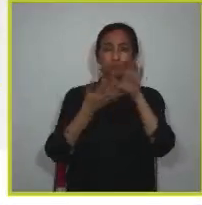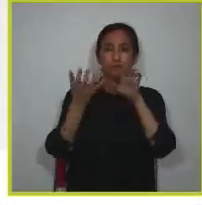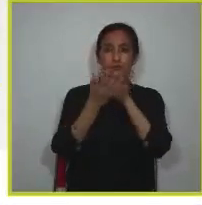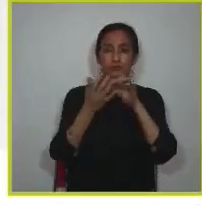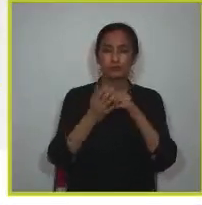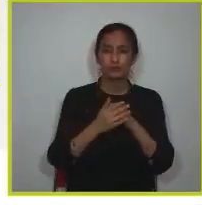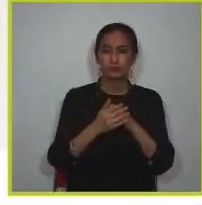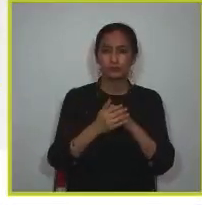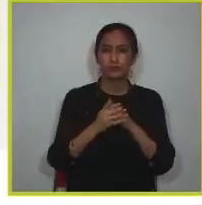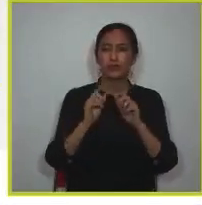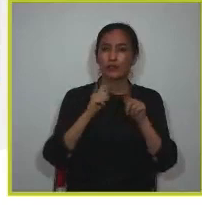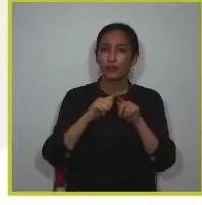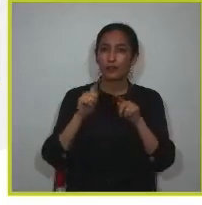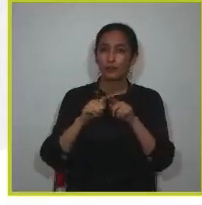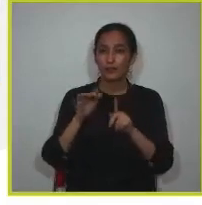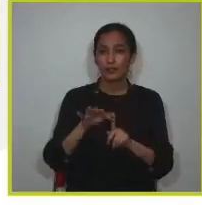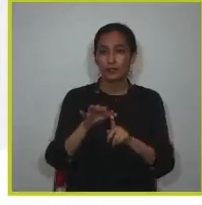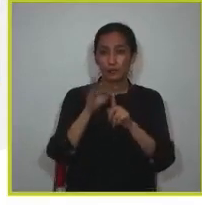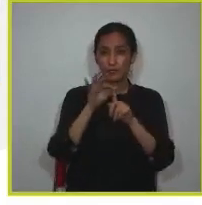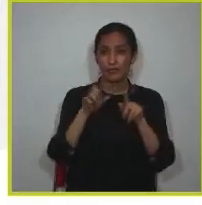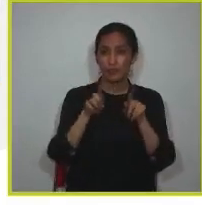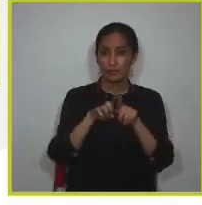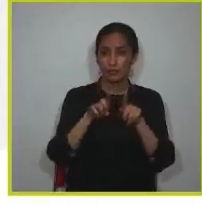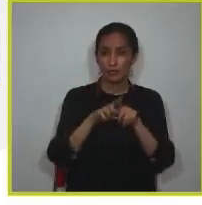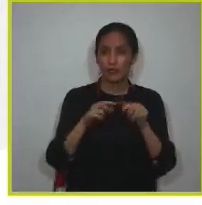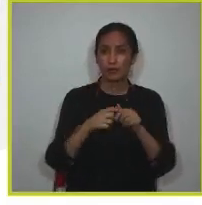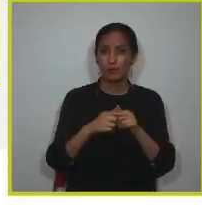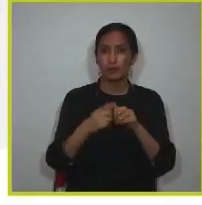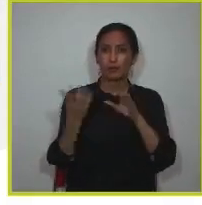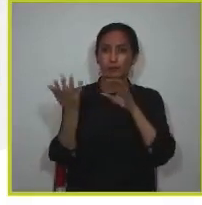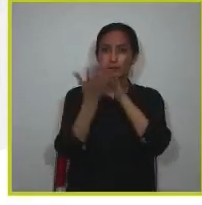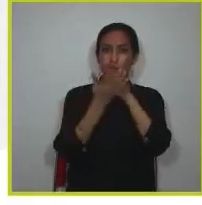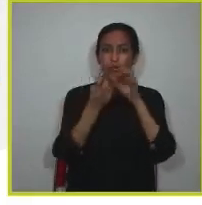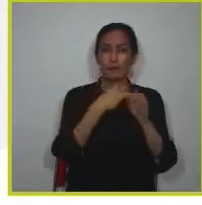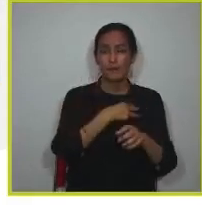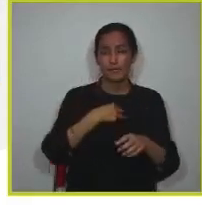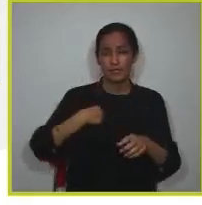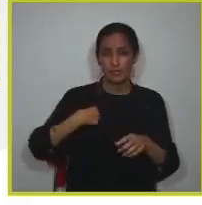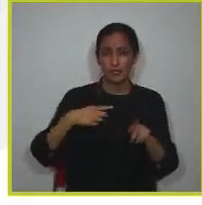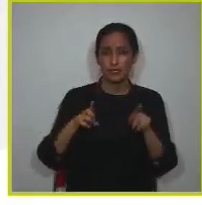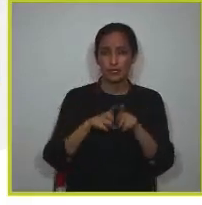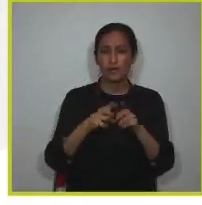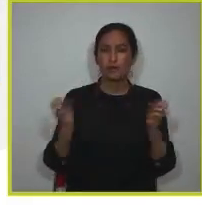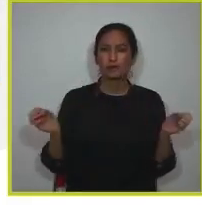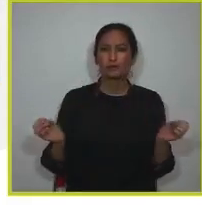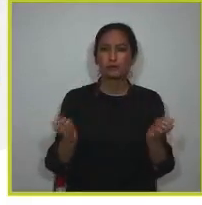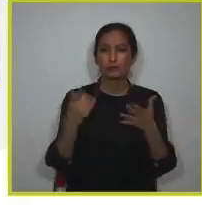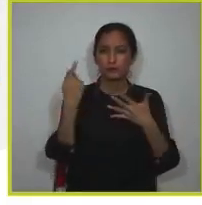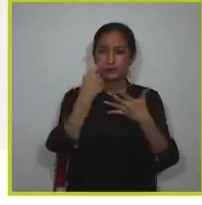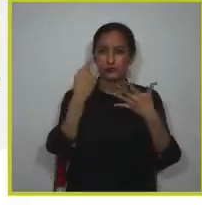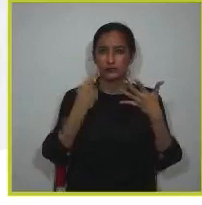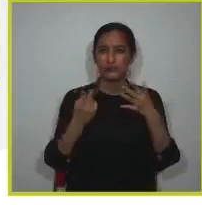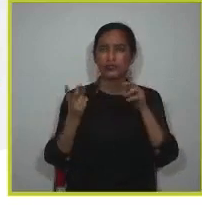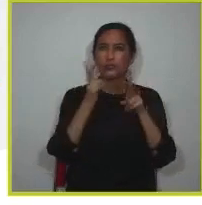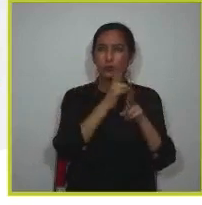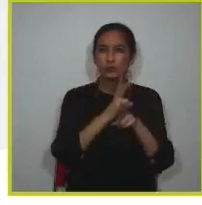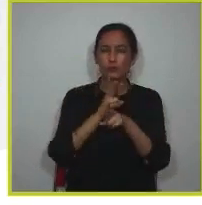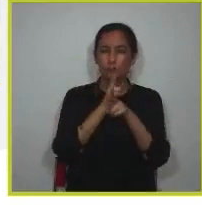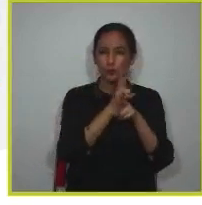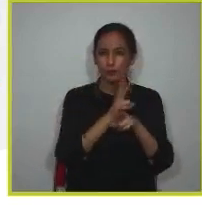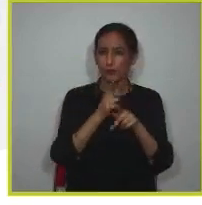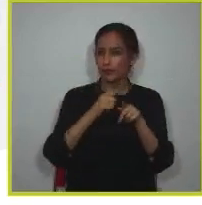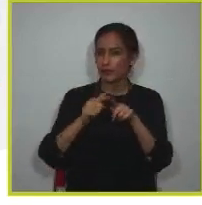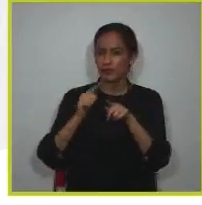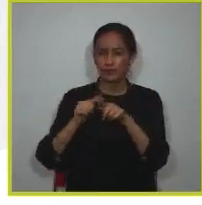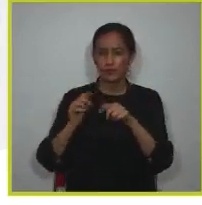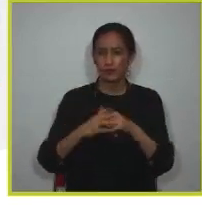organismo técnico especializado adscrito al Ministerio del ambiente que lo que busca es promover el cumplimiento ambiental todas sus